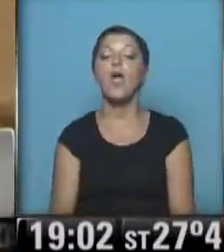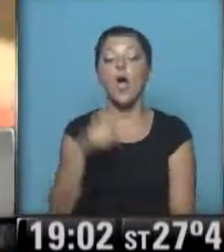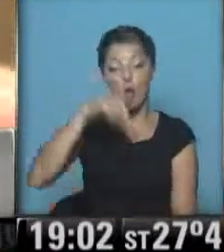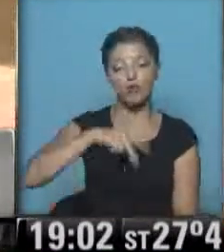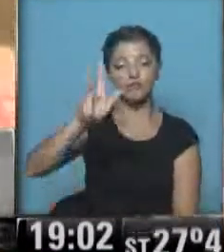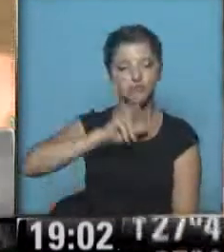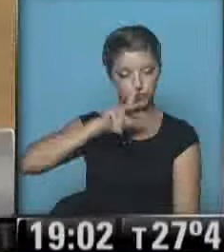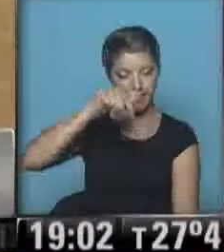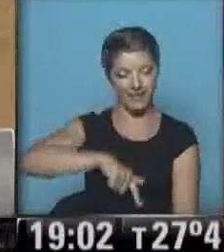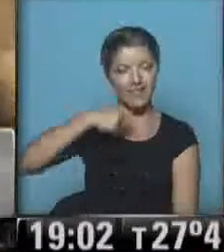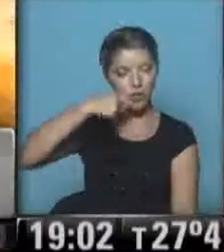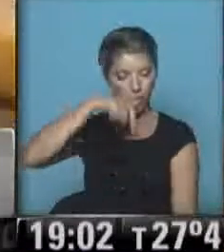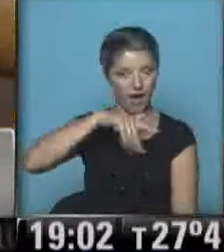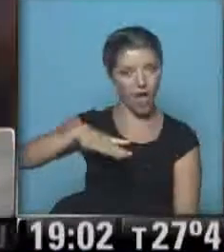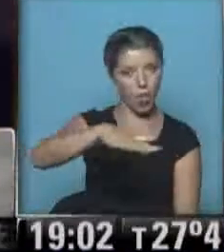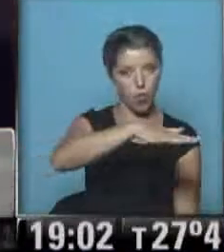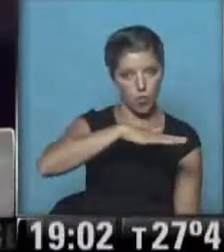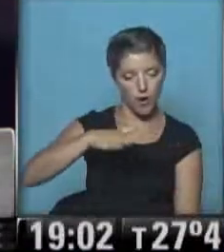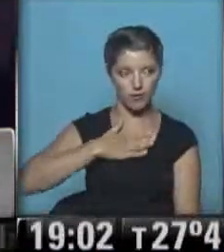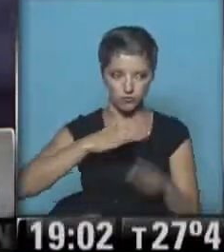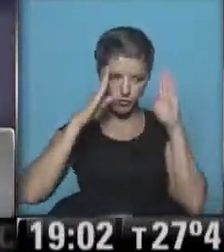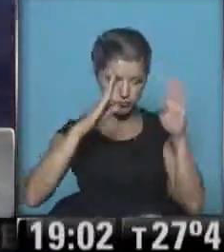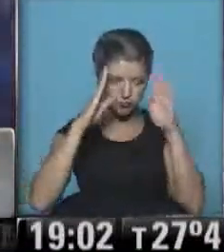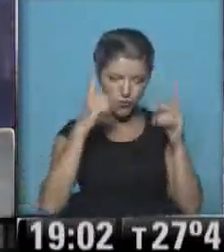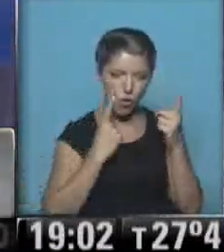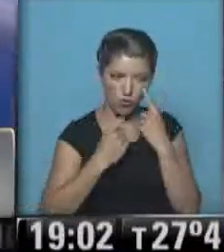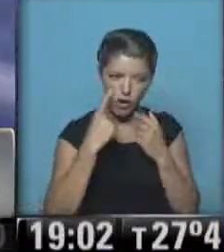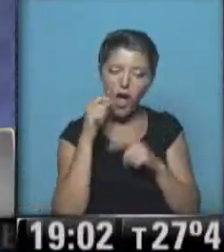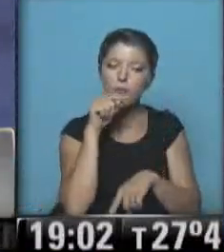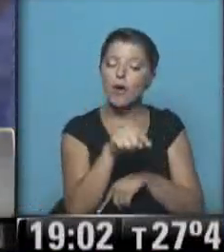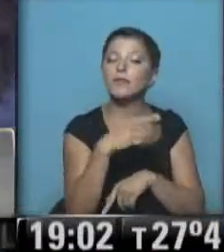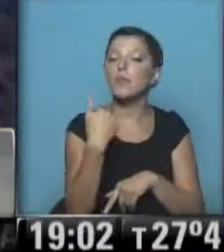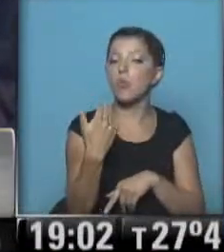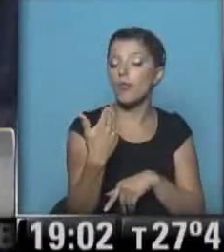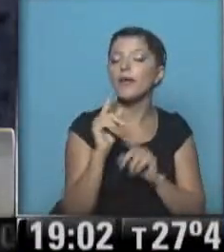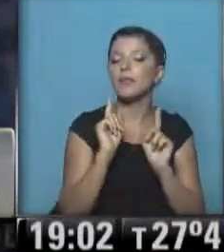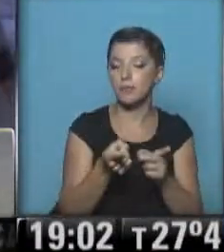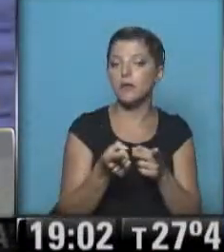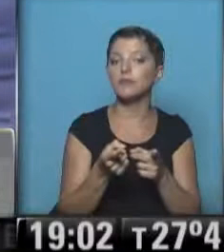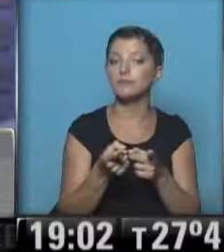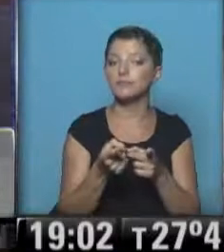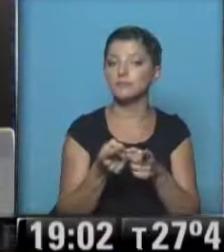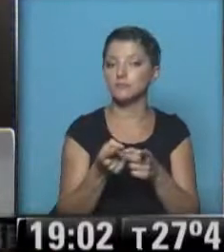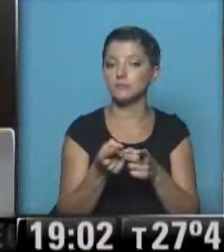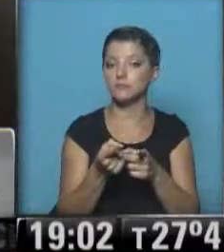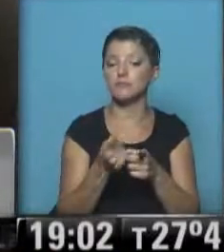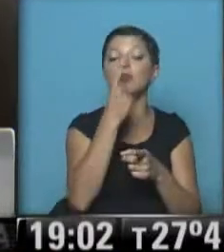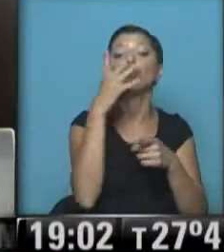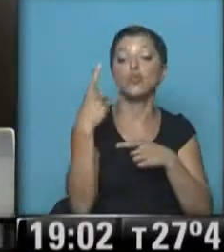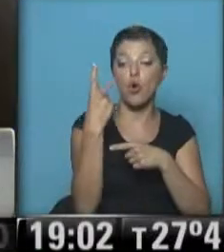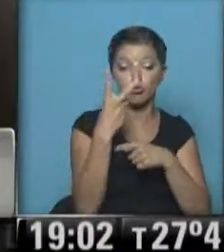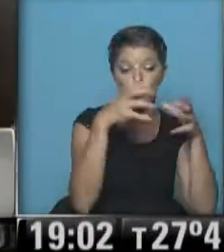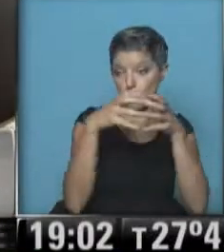esta droga que estaba aquí, que estábamos vigilándola, podía ser producto de un enfrentamiento entre dos bandas